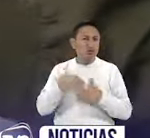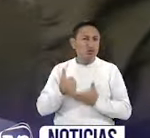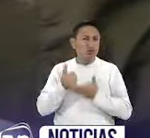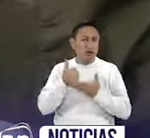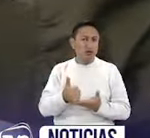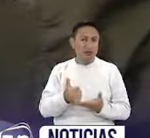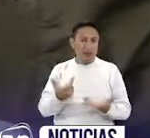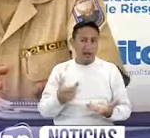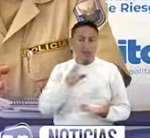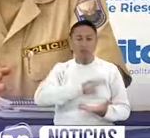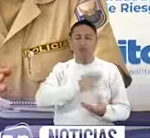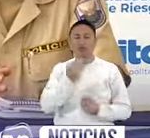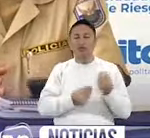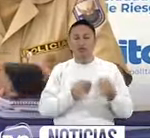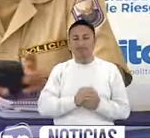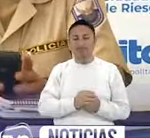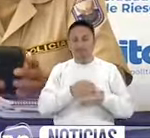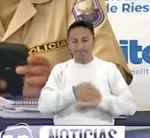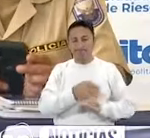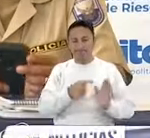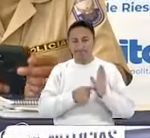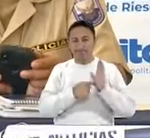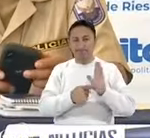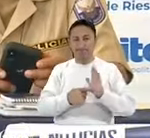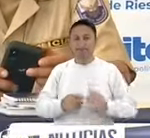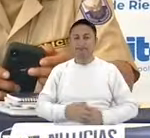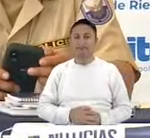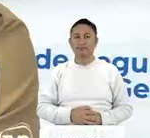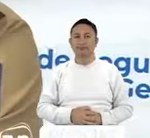Les contamos en breve.